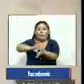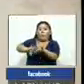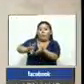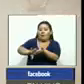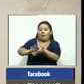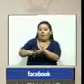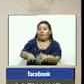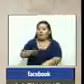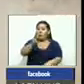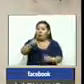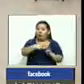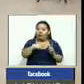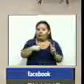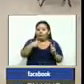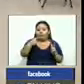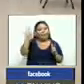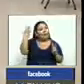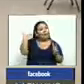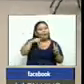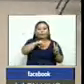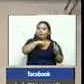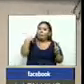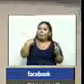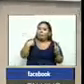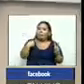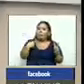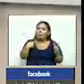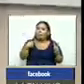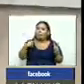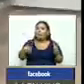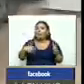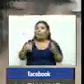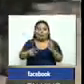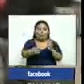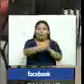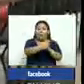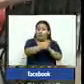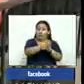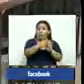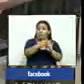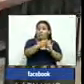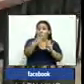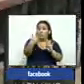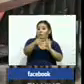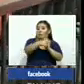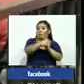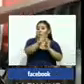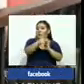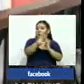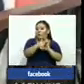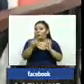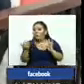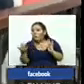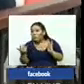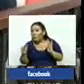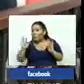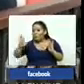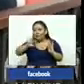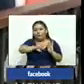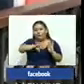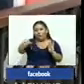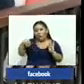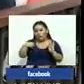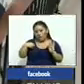respecto de 2 víctimas. Y respecto a las 2 que quedan, se quedaría en abstracto para que los familiares